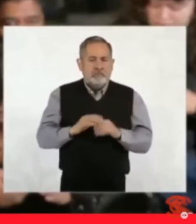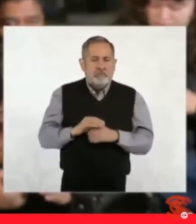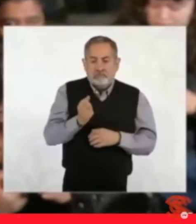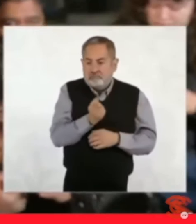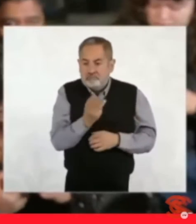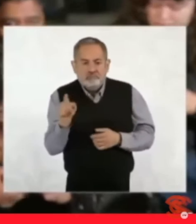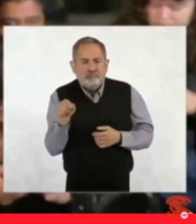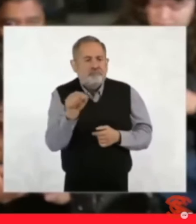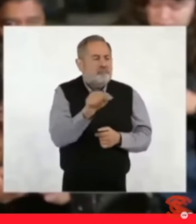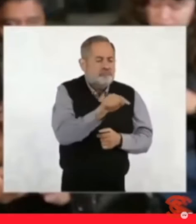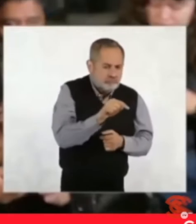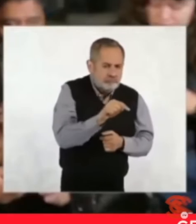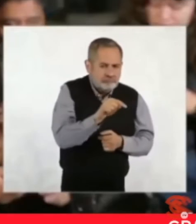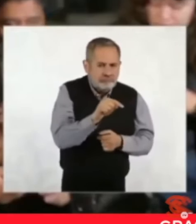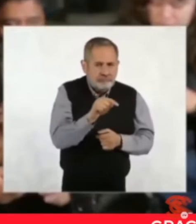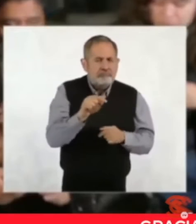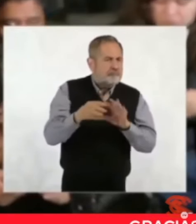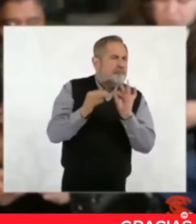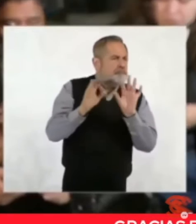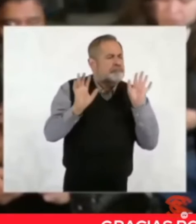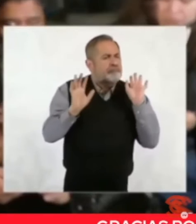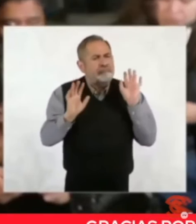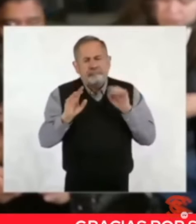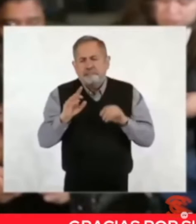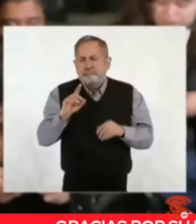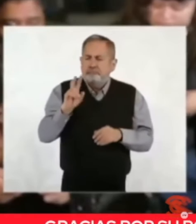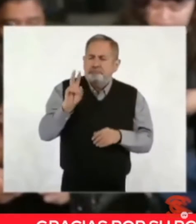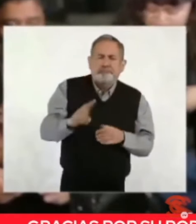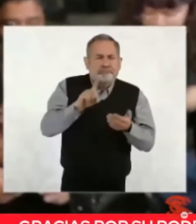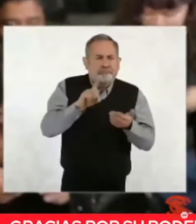aventurados decidieron llamarlo una teoría de la conspiración.